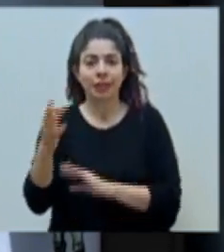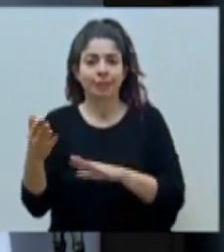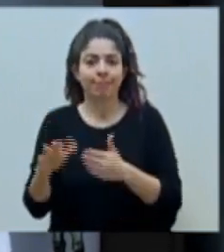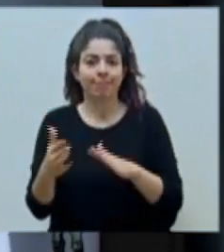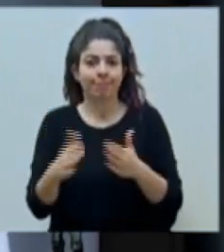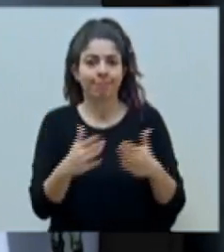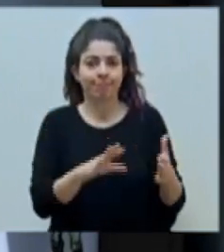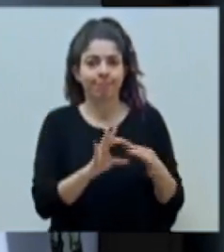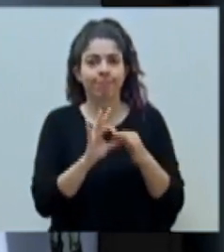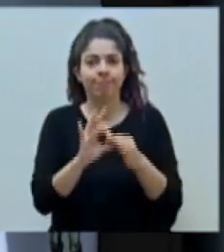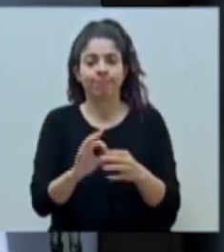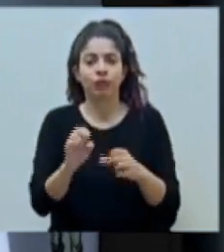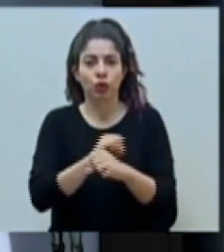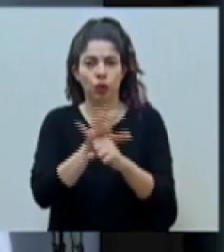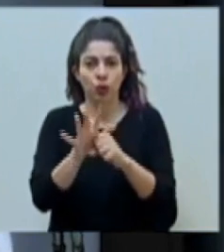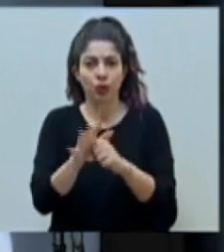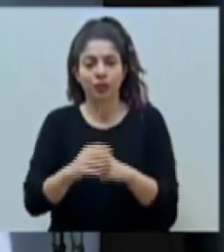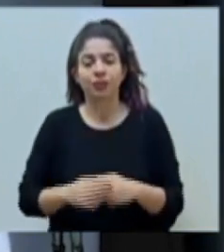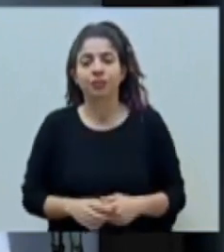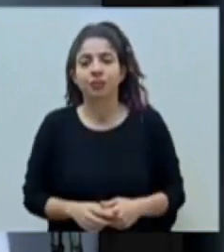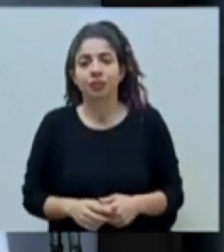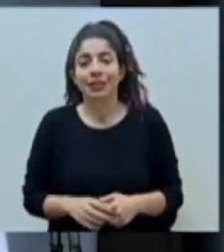decesos relacionados con COVID-19,